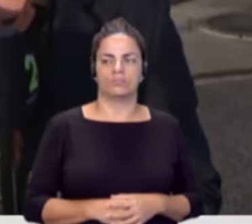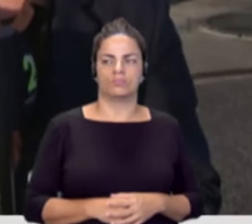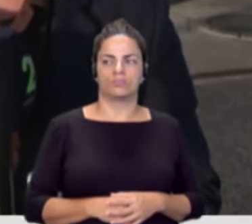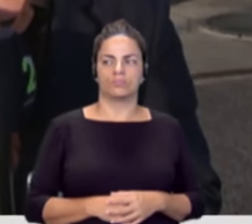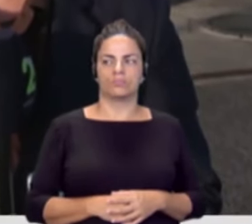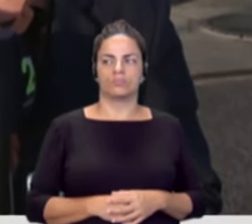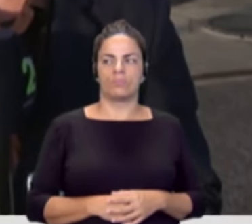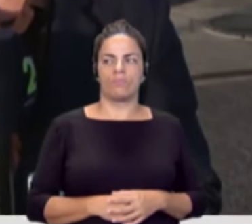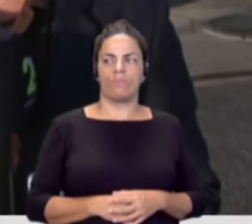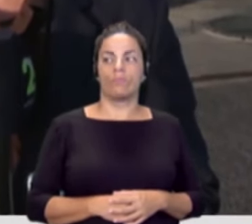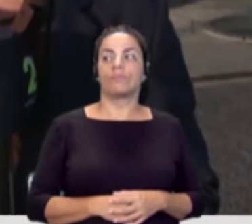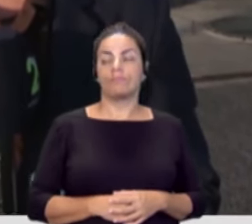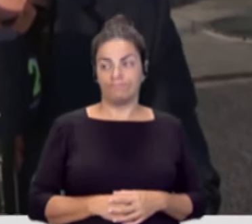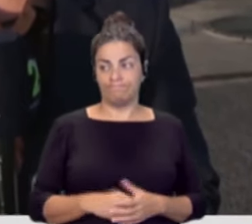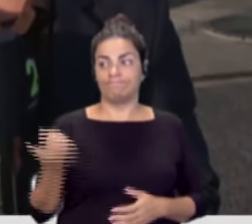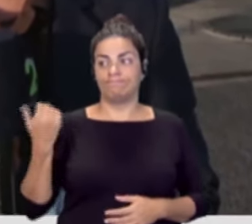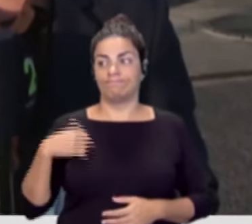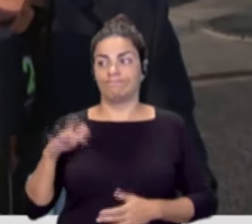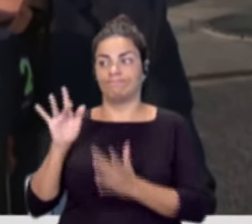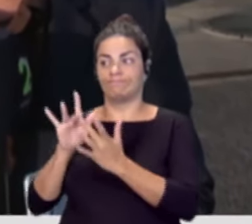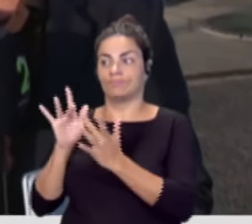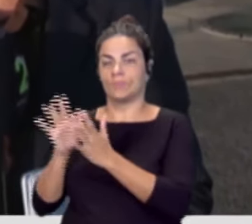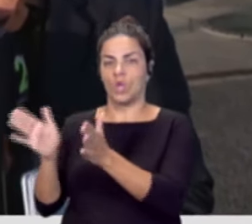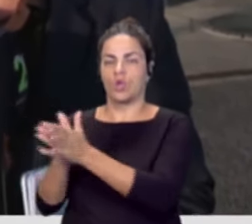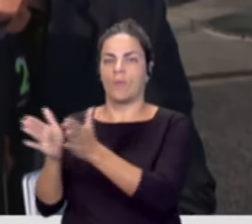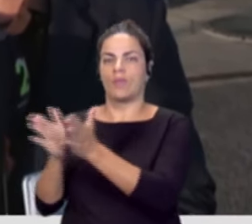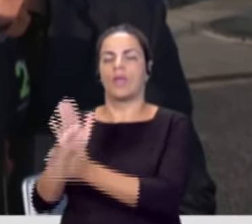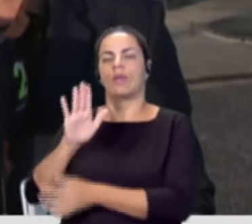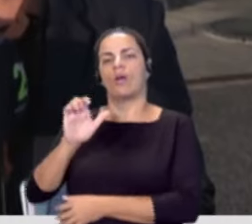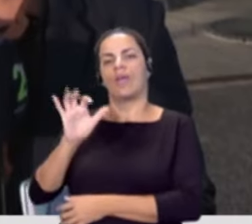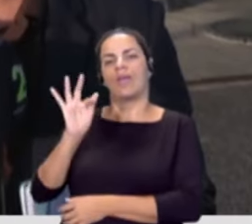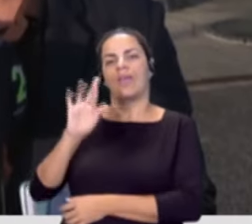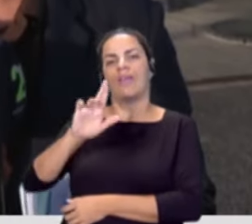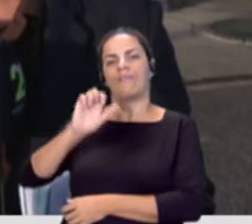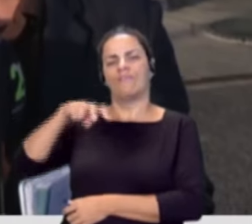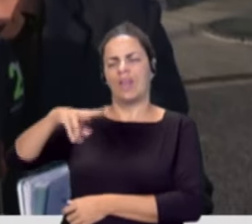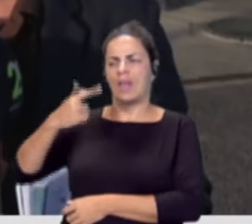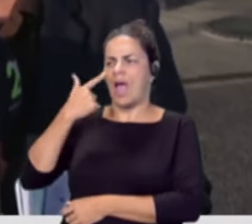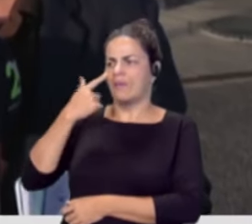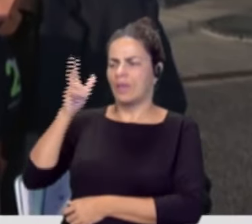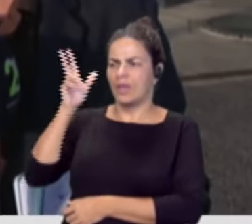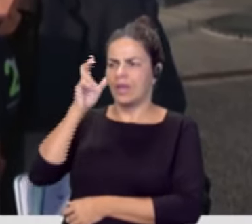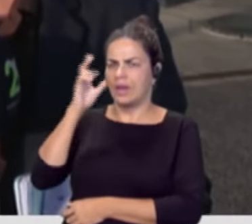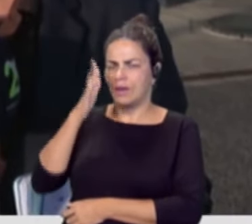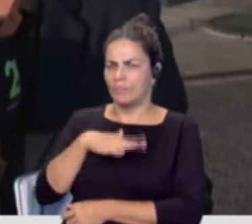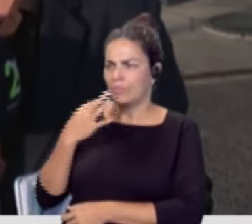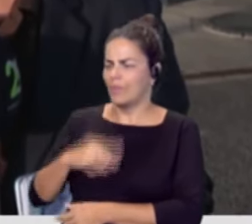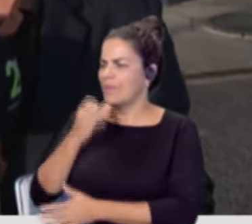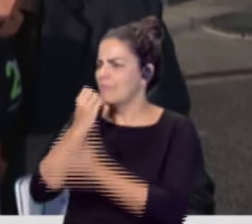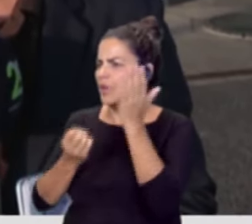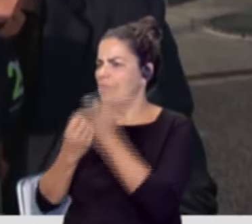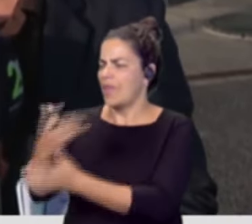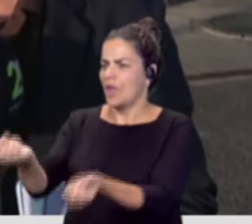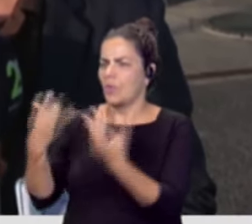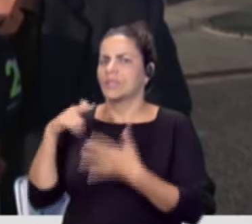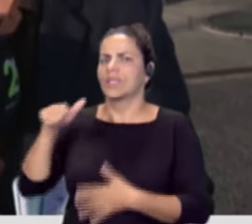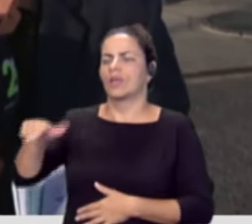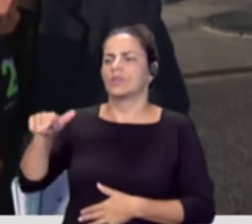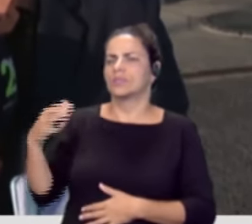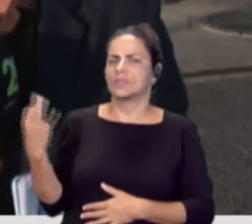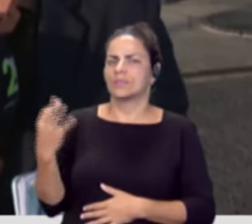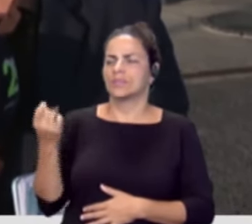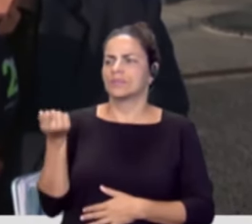Bueno, pues vamos ya con nuestro compañero Efrén Hernández, a ver si lo podemos escuchar. Efrén, buenos días, cuéntanos, ¿qué está pasando con la gasolina en el